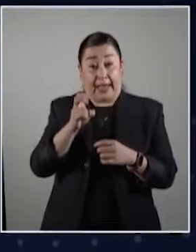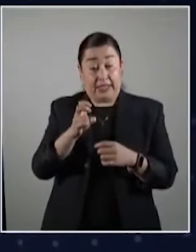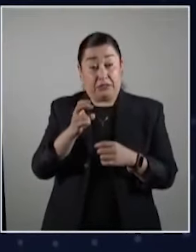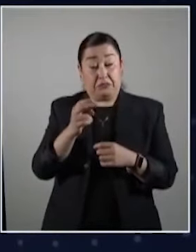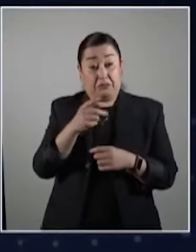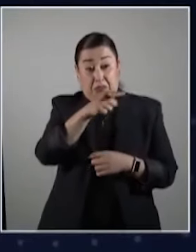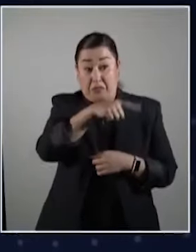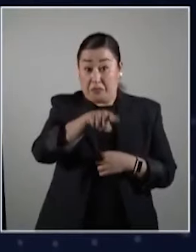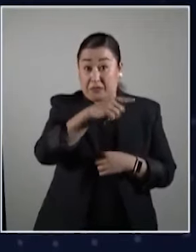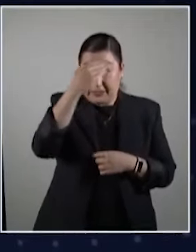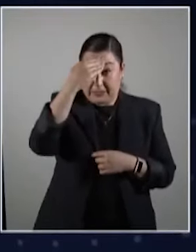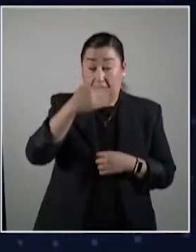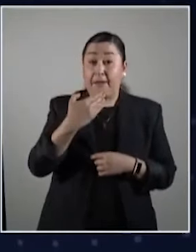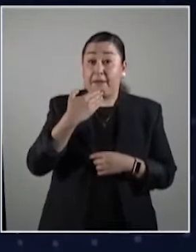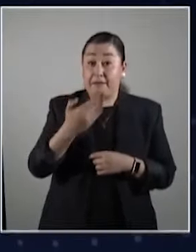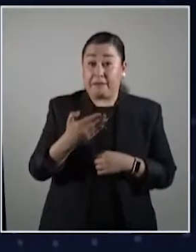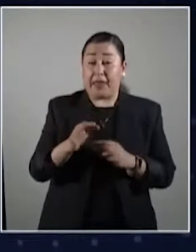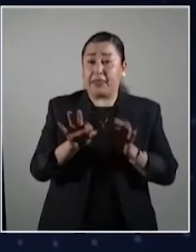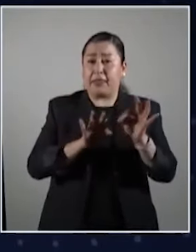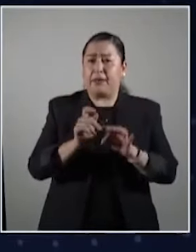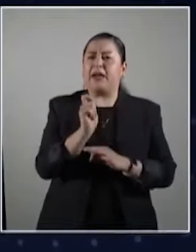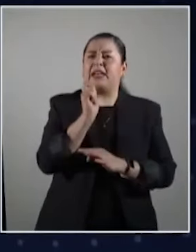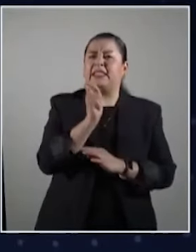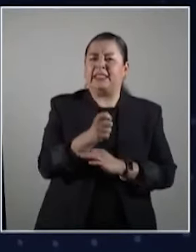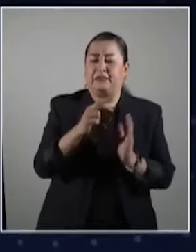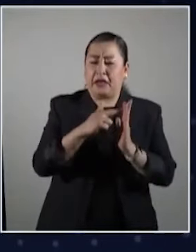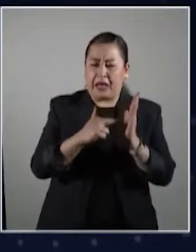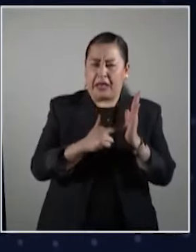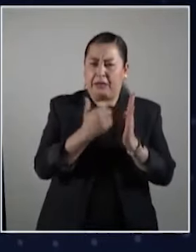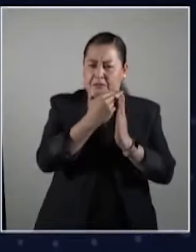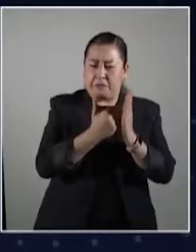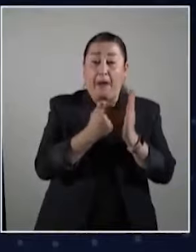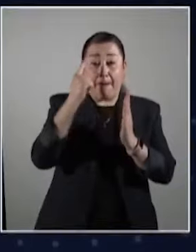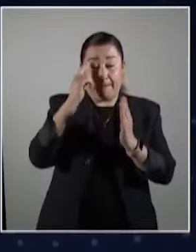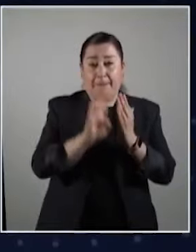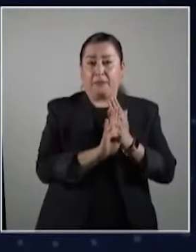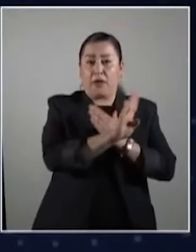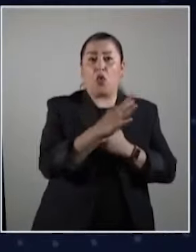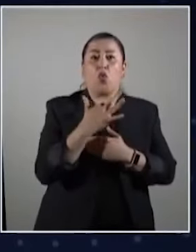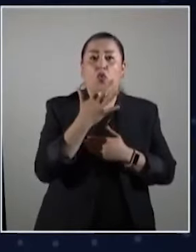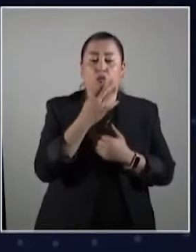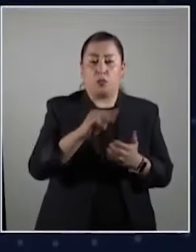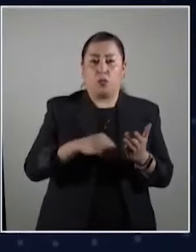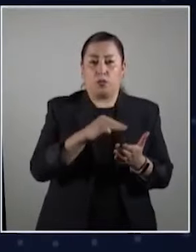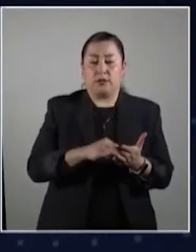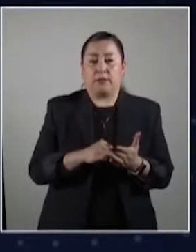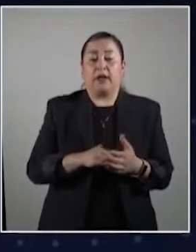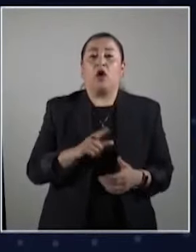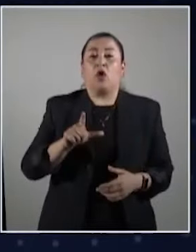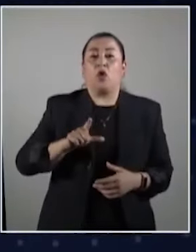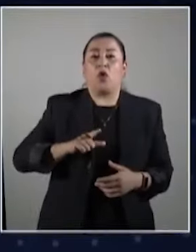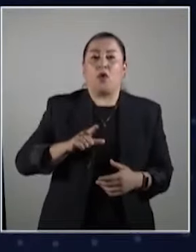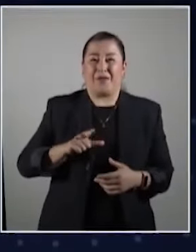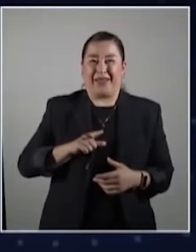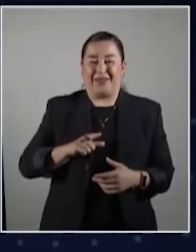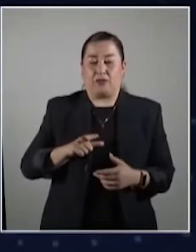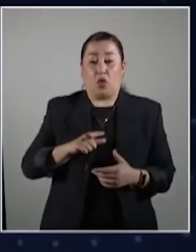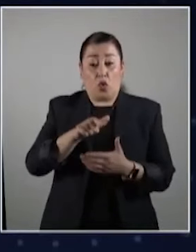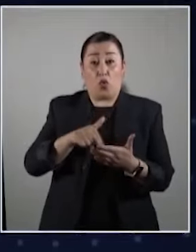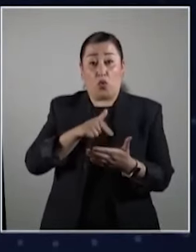labores podemos poner los controles necesarios para que para parar la corrupción en la Policía Municipal y en las instancias de gobierno en todas las